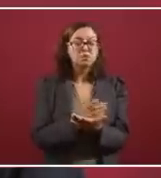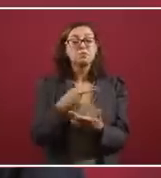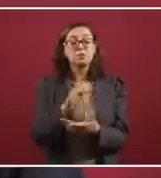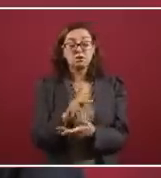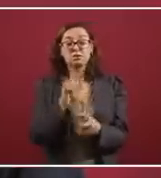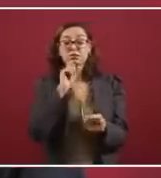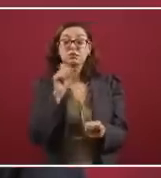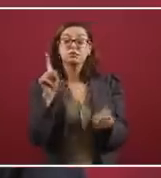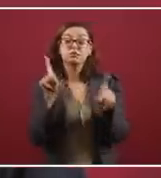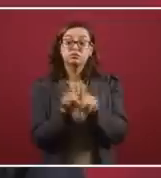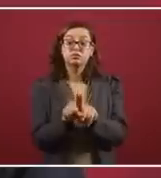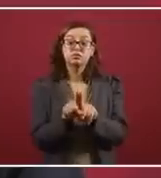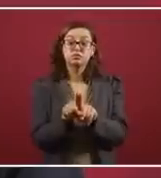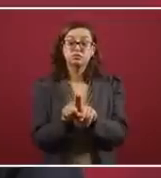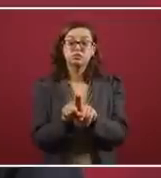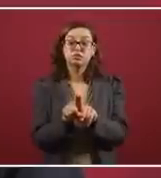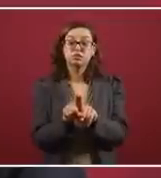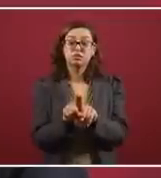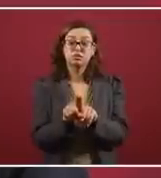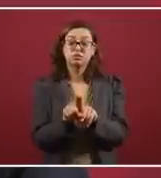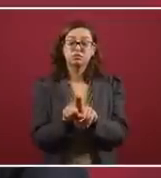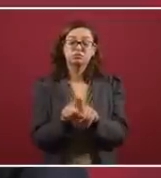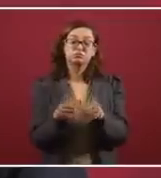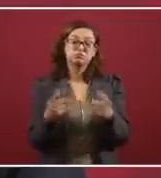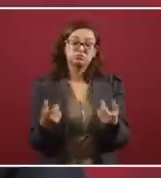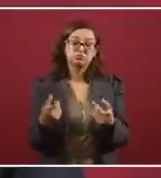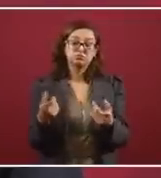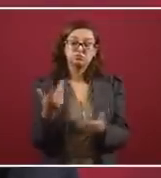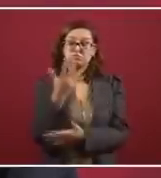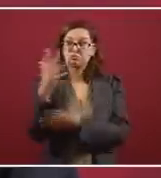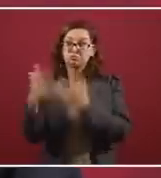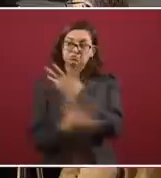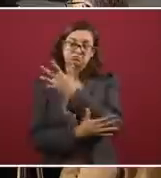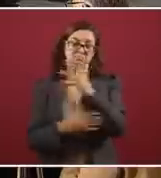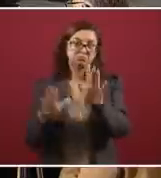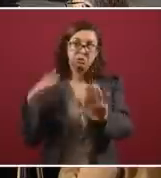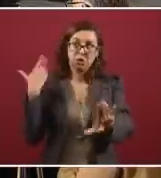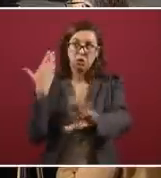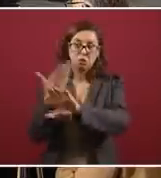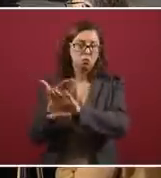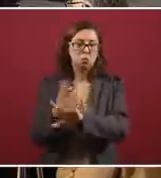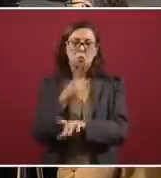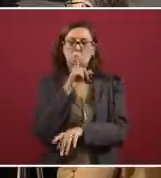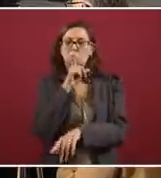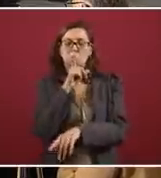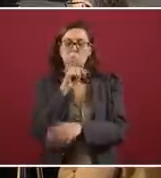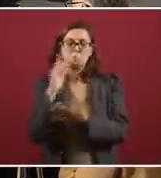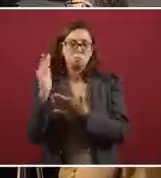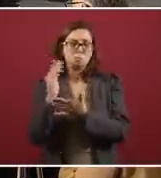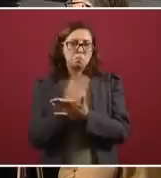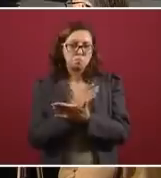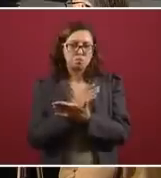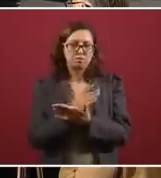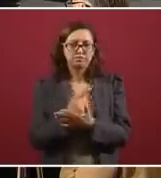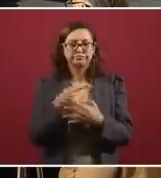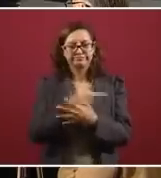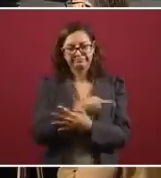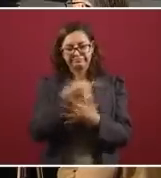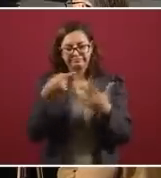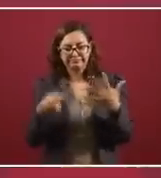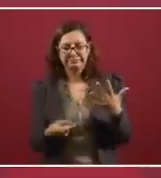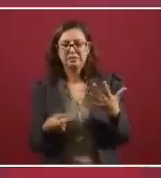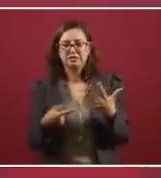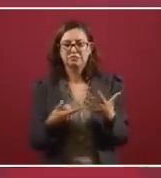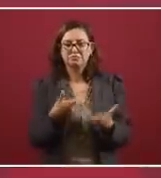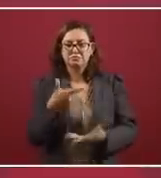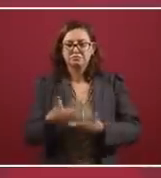tiene una gran ventaja desde el punto de vista ambiental. Entonces, son varias de las consecuencias que